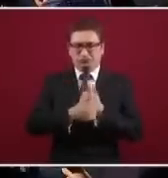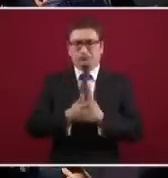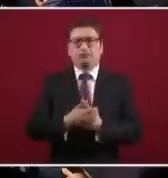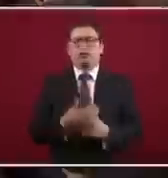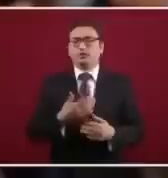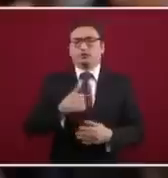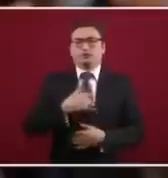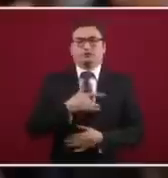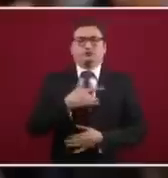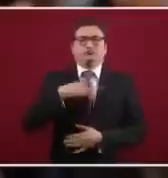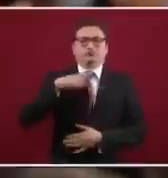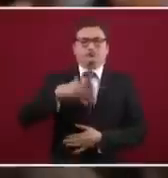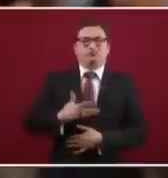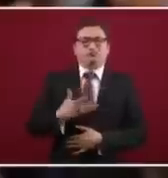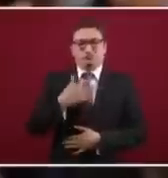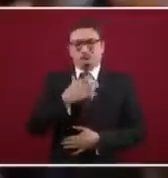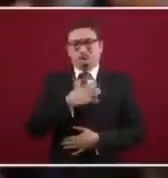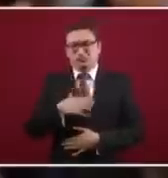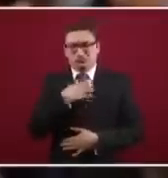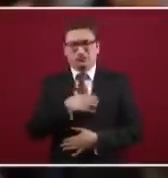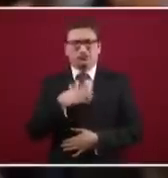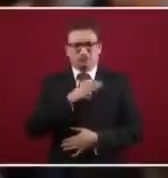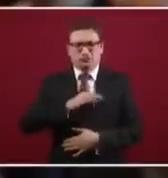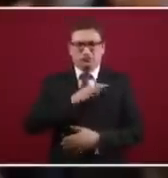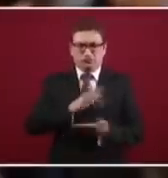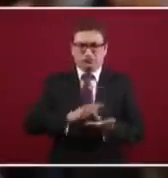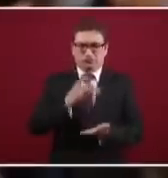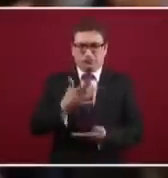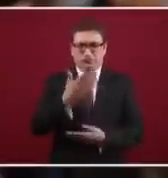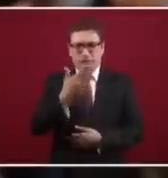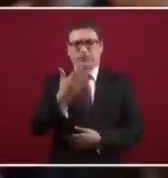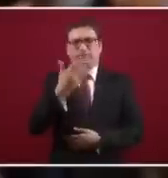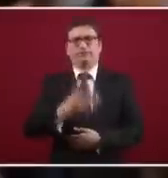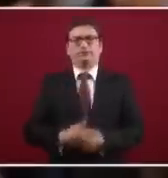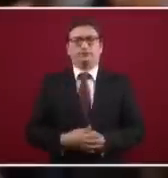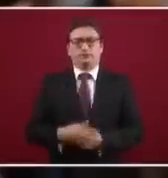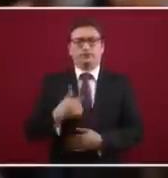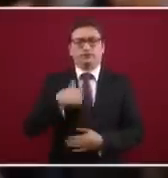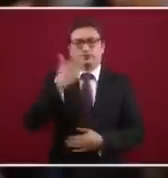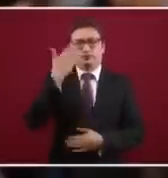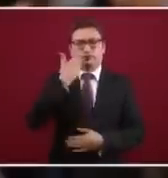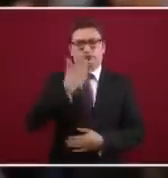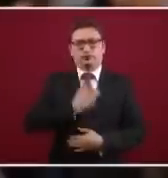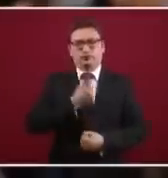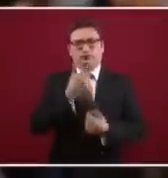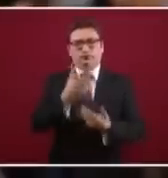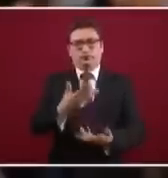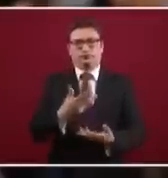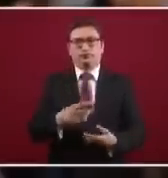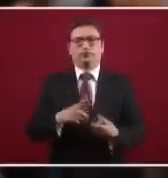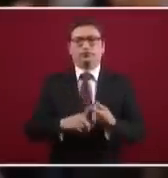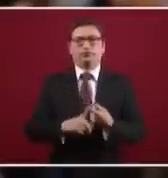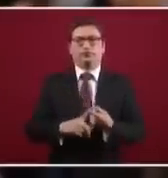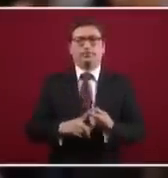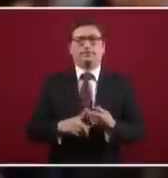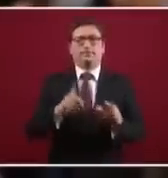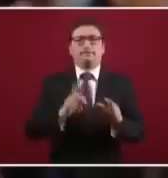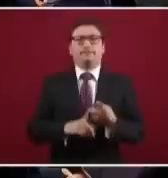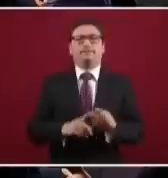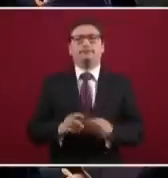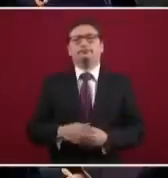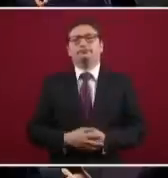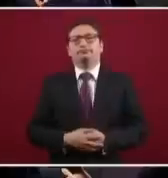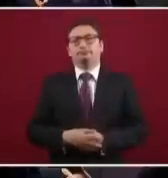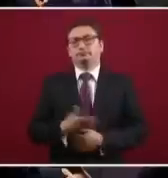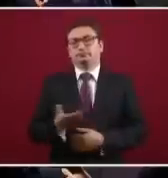me siento muy satisfecho, muy contento y muy agradecido y deseaba expresárselo y hacérselo saber, lo cual gracias. Y